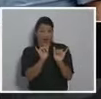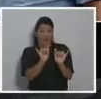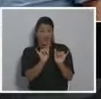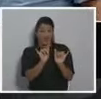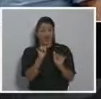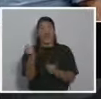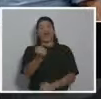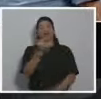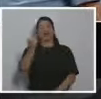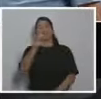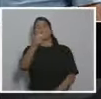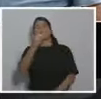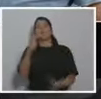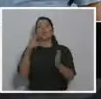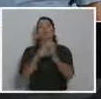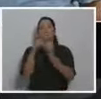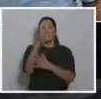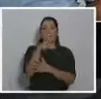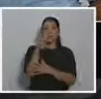quedan